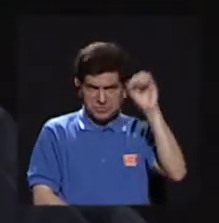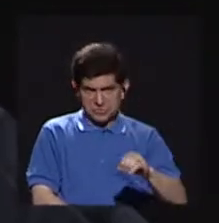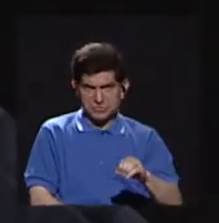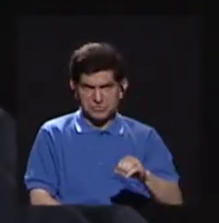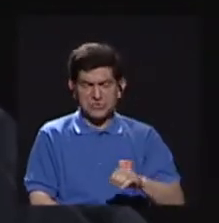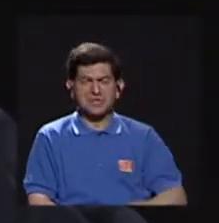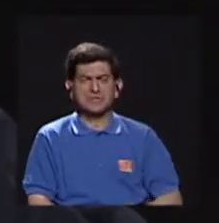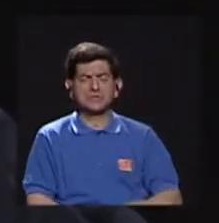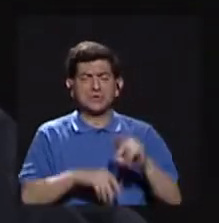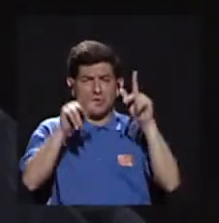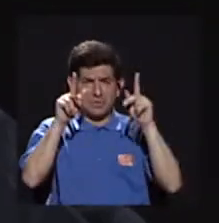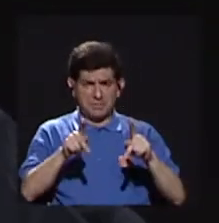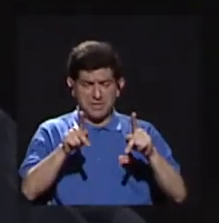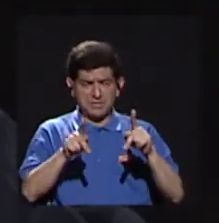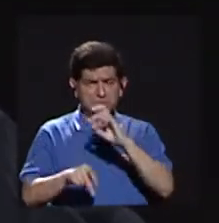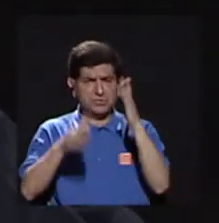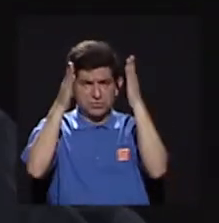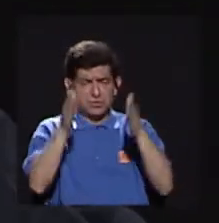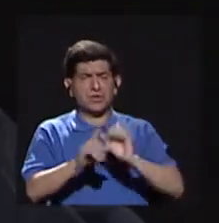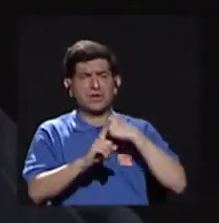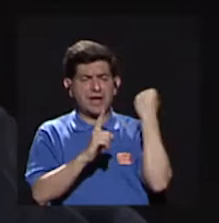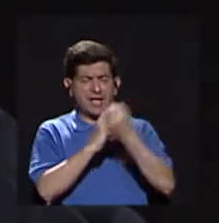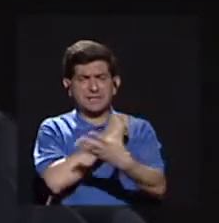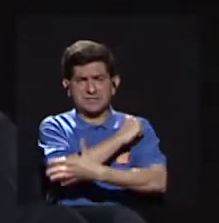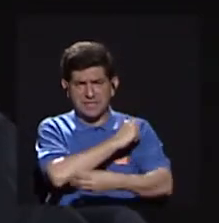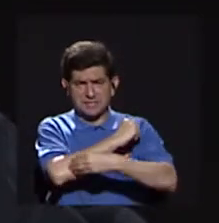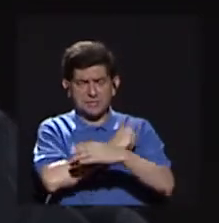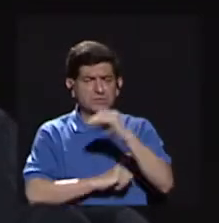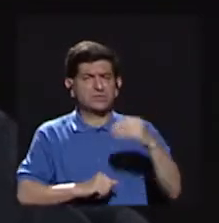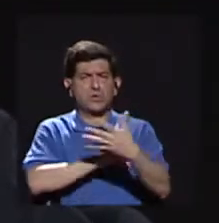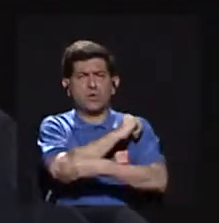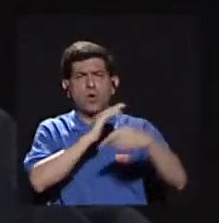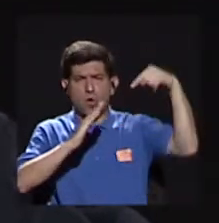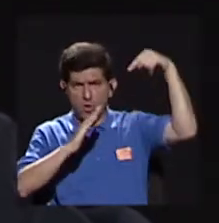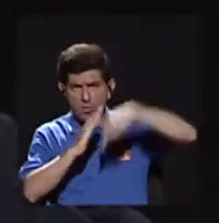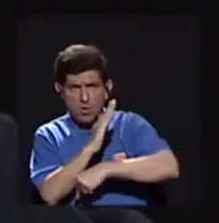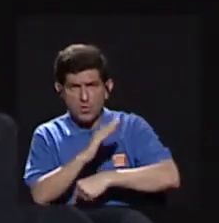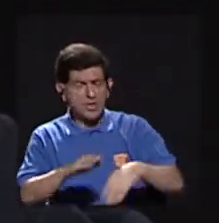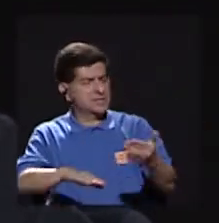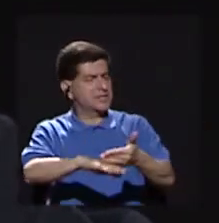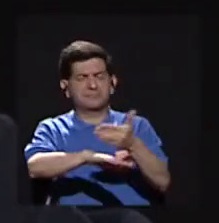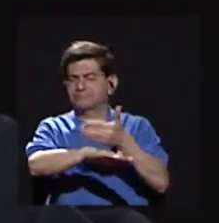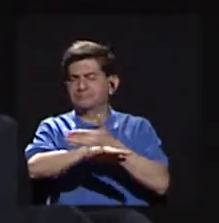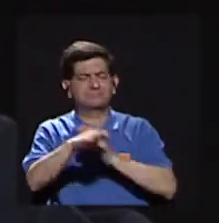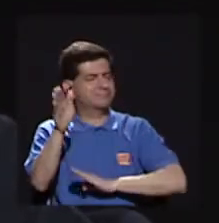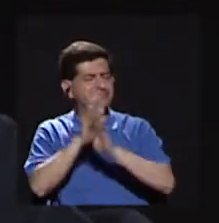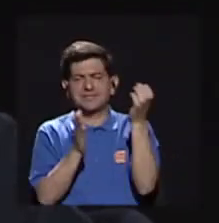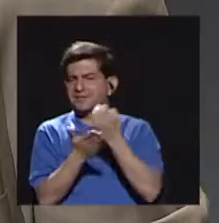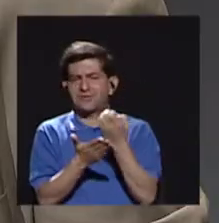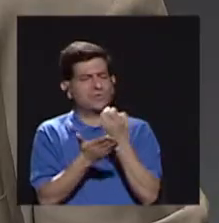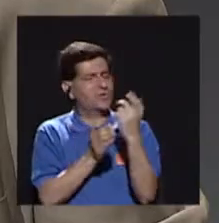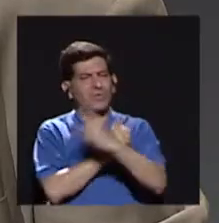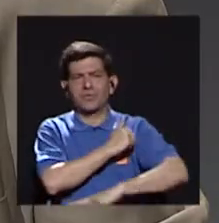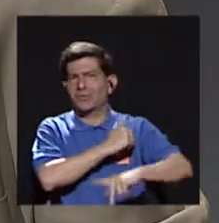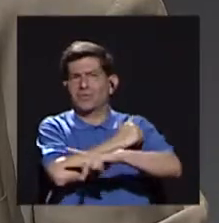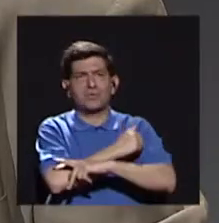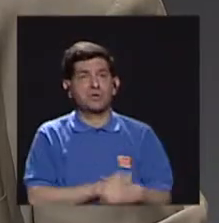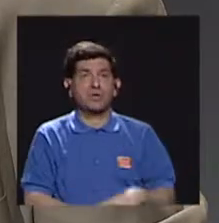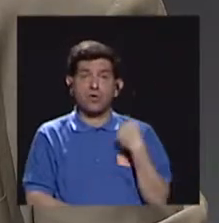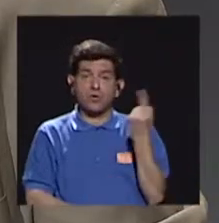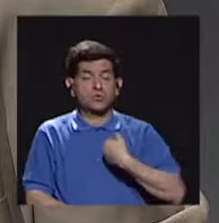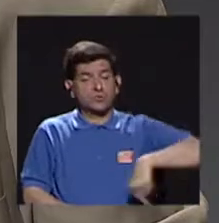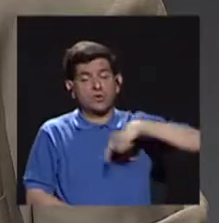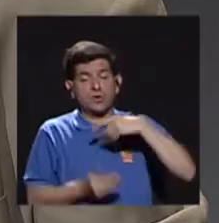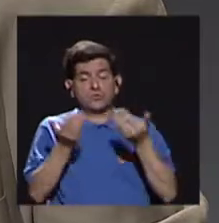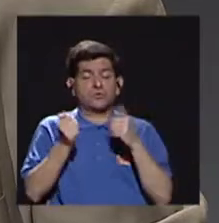de costarricenses que viven en condición de pobreza o de pobreza extrema no va a dejar que avanza el desarrollo económico del país a no ser que queramos